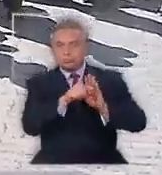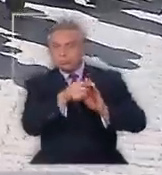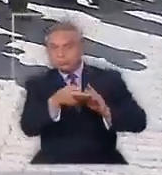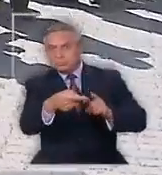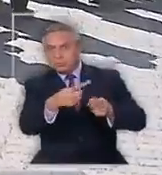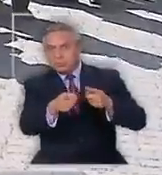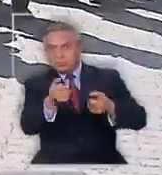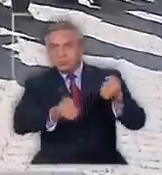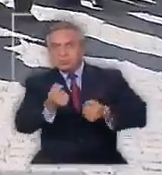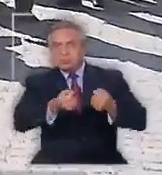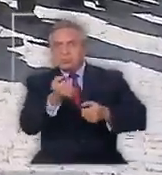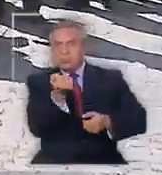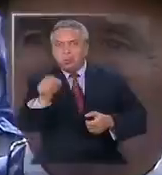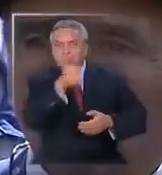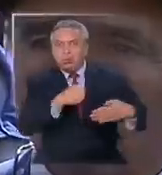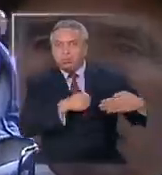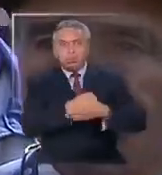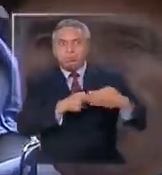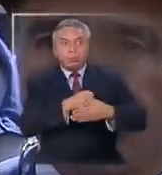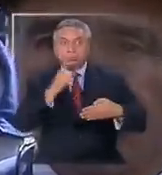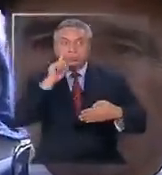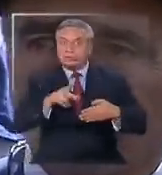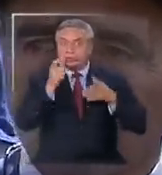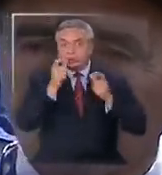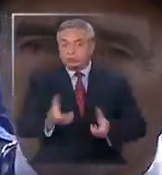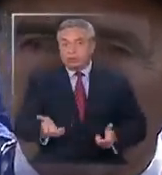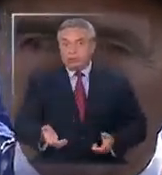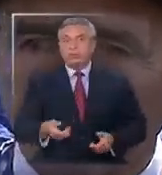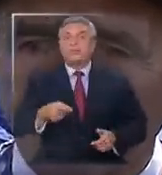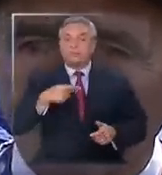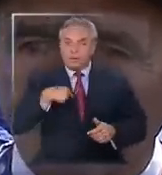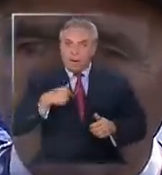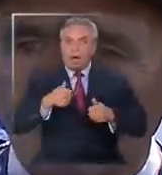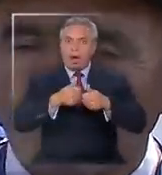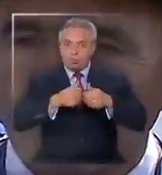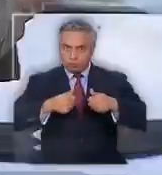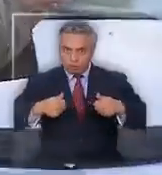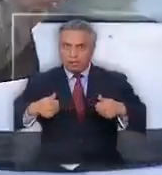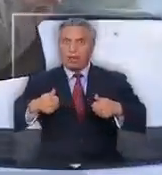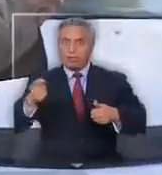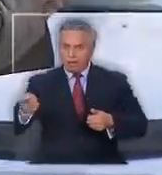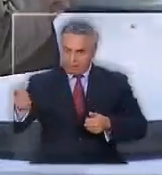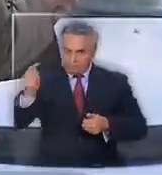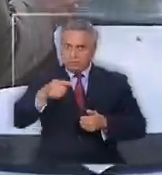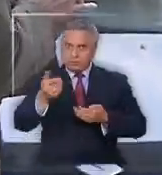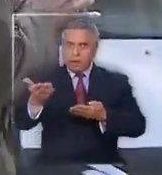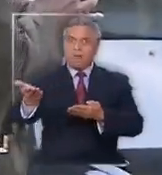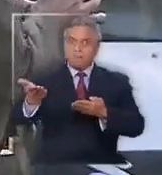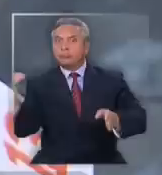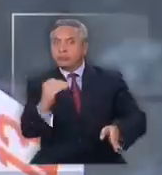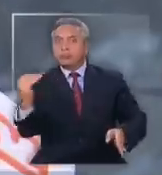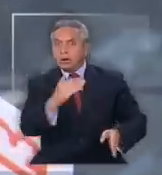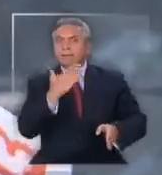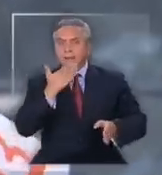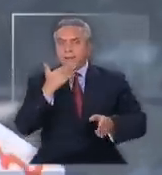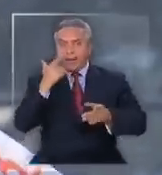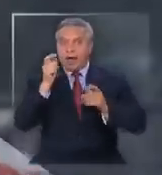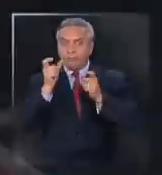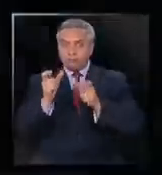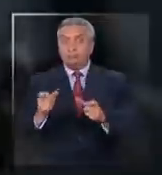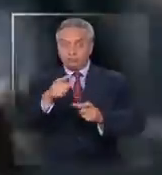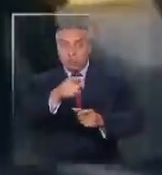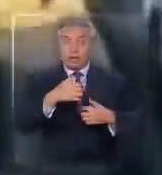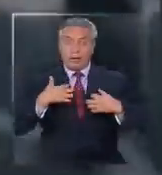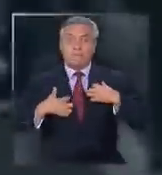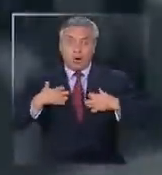eso la protesta. Necesitamos que las autoridades vengan y se acerquen, los invitamos a trabajar en conjunto con nosotros. ¿Le molesta a este